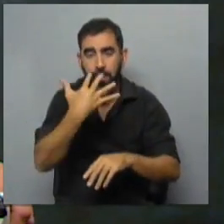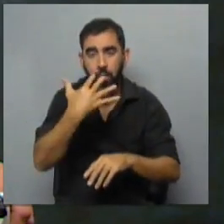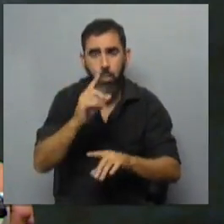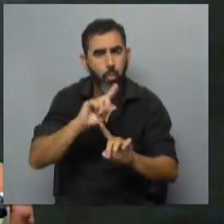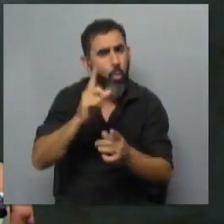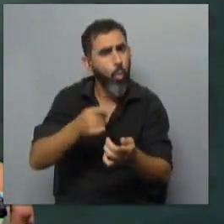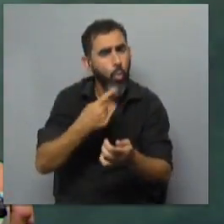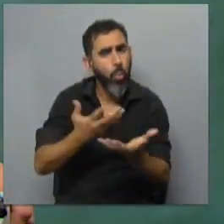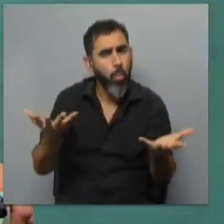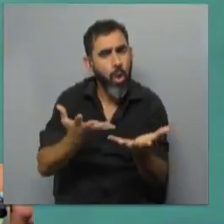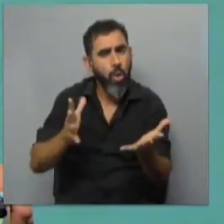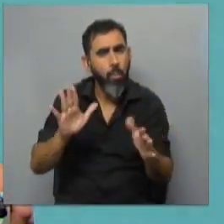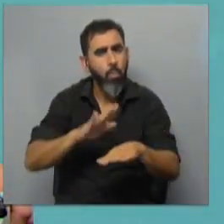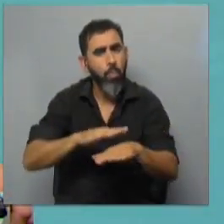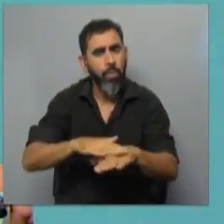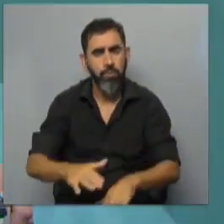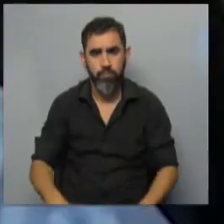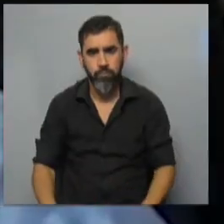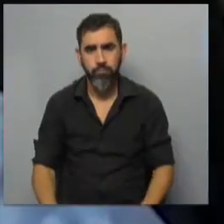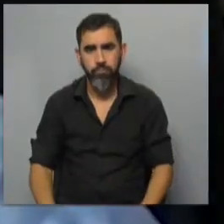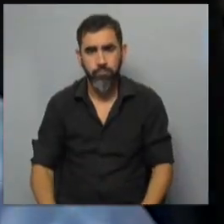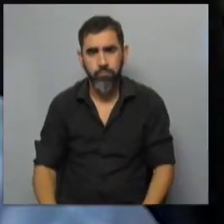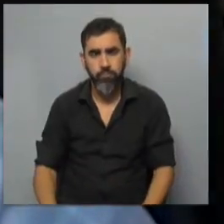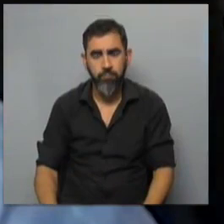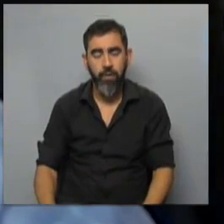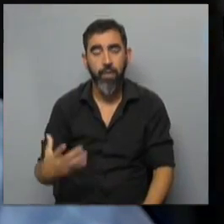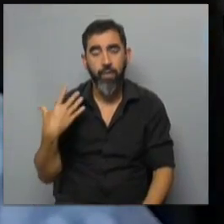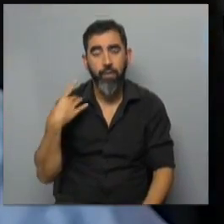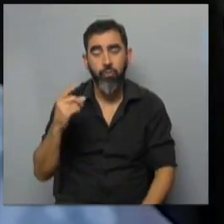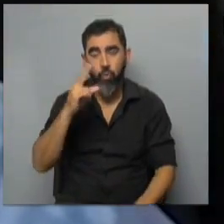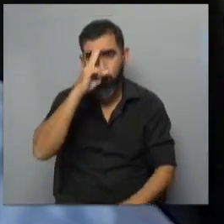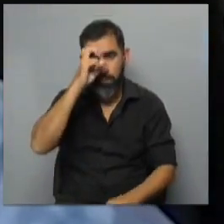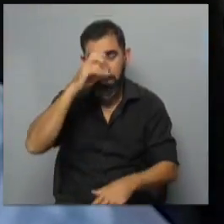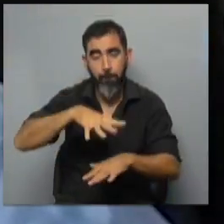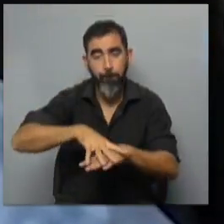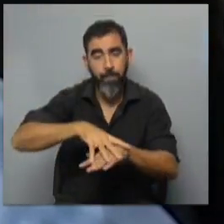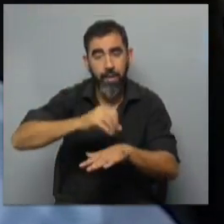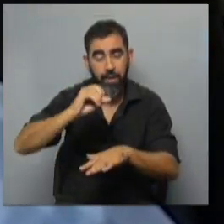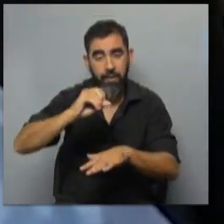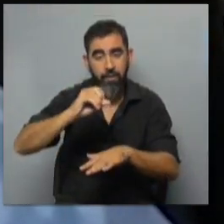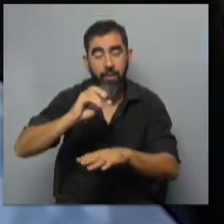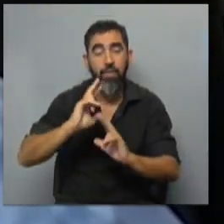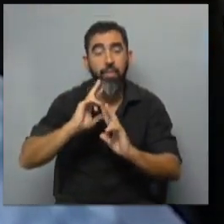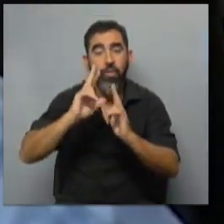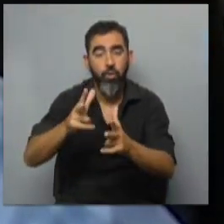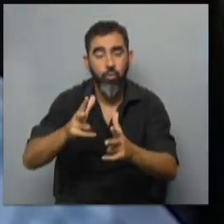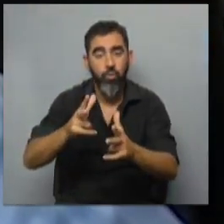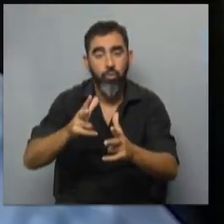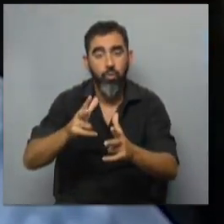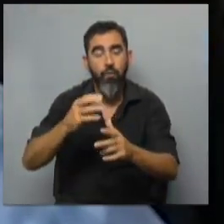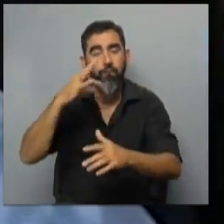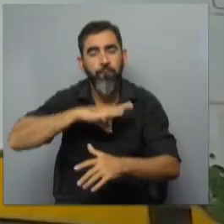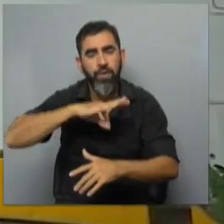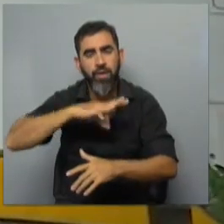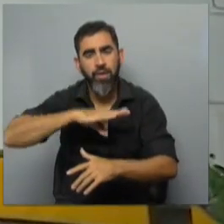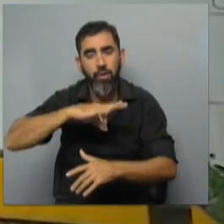habitual para esta época el director del hospital pereira rossell álvaro galiana dijo que los agentes virales